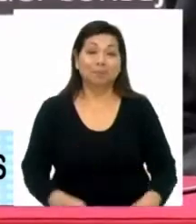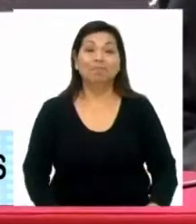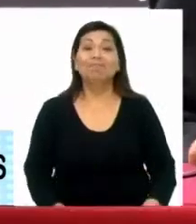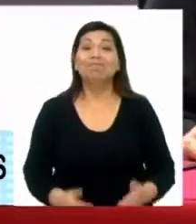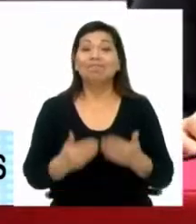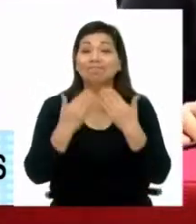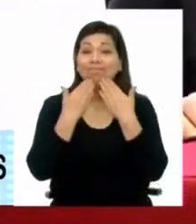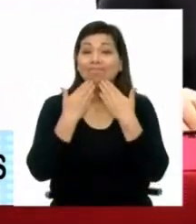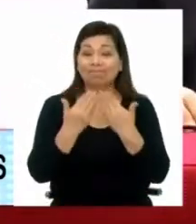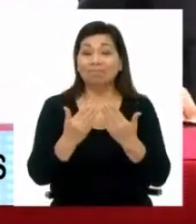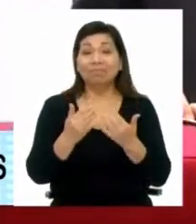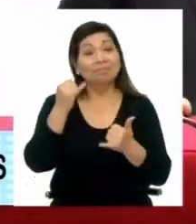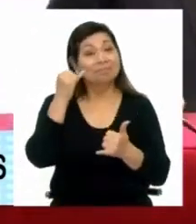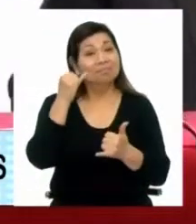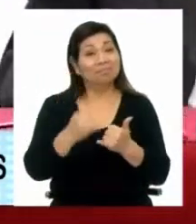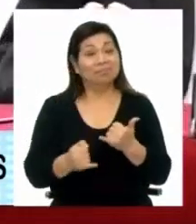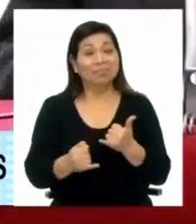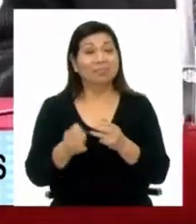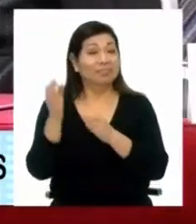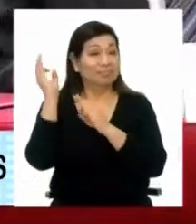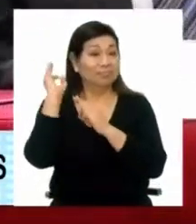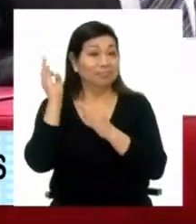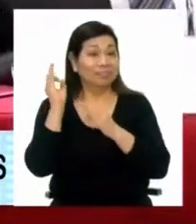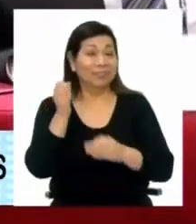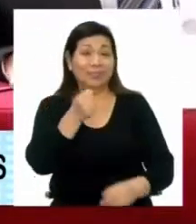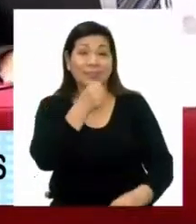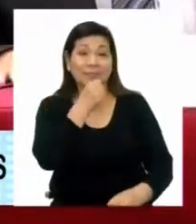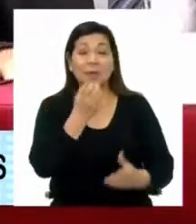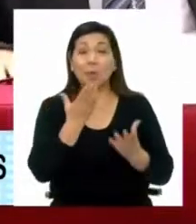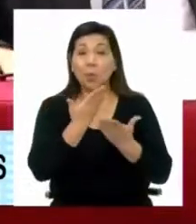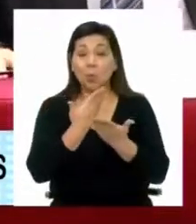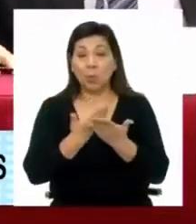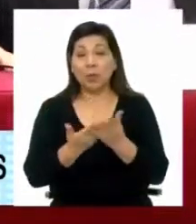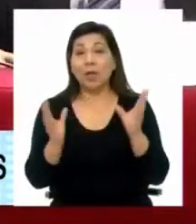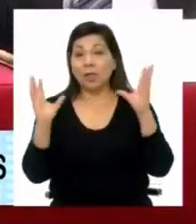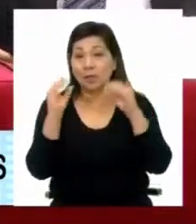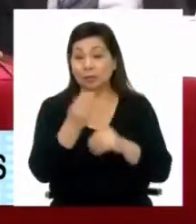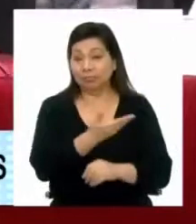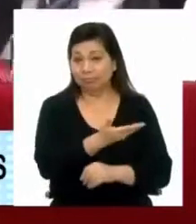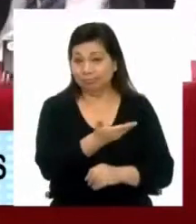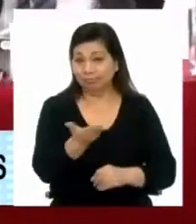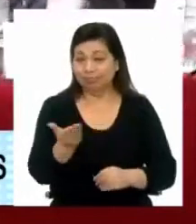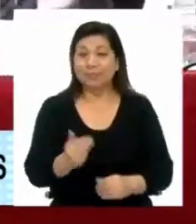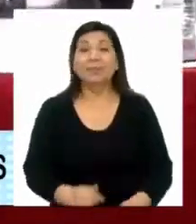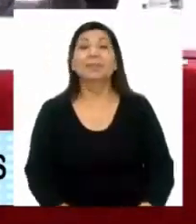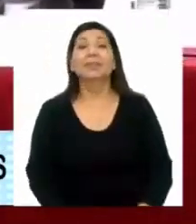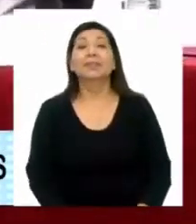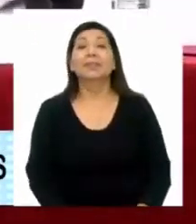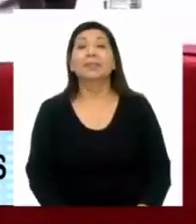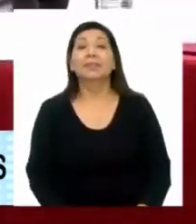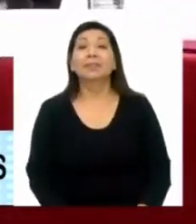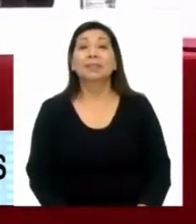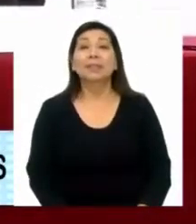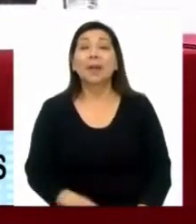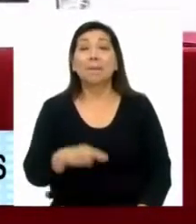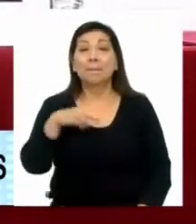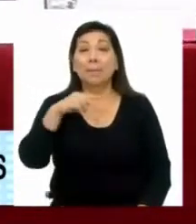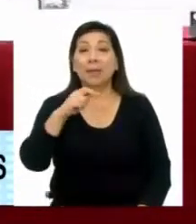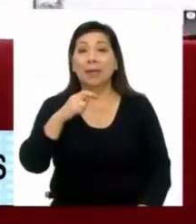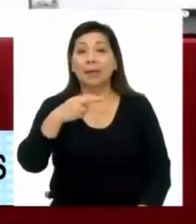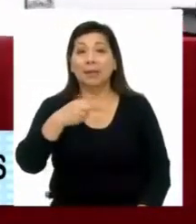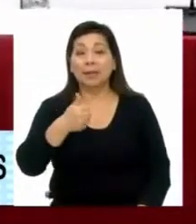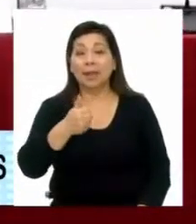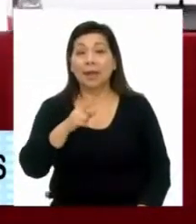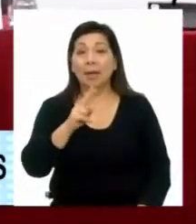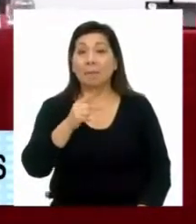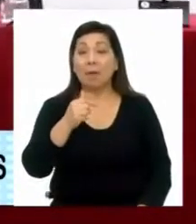Muchas gracias. Damos por concluida la conferencia de prensa. Buenas noches, ministros. La prensa liderada por la jefa de gabinete, Mirta